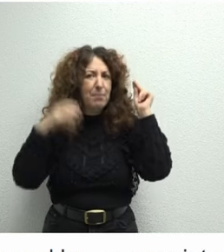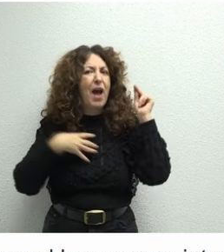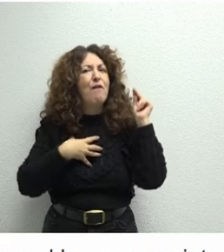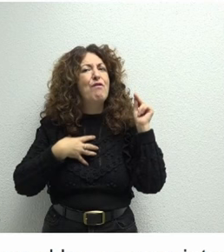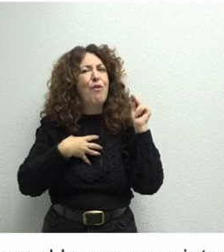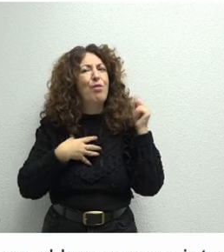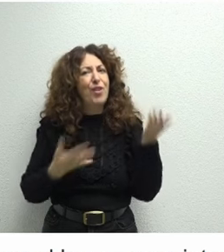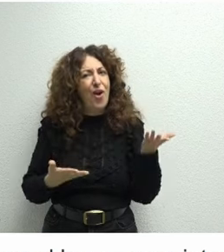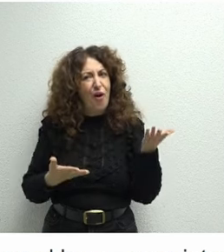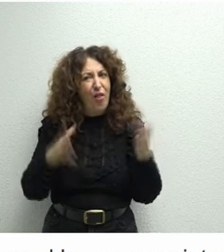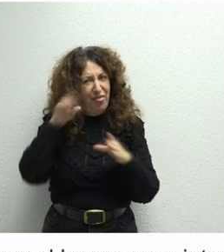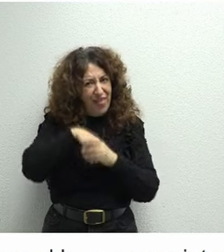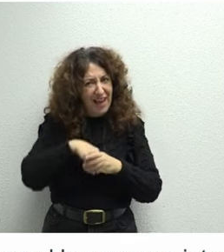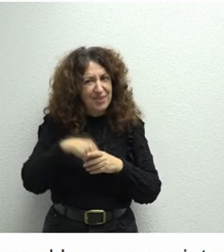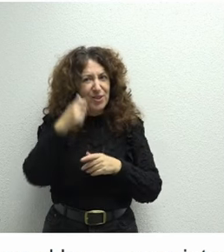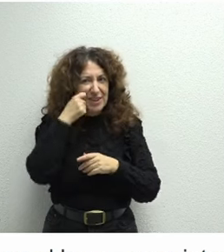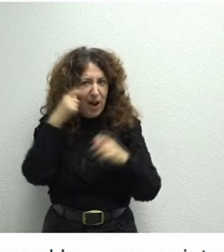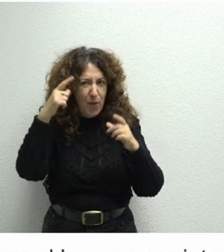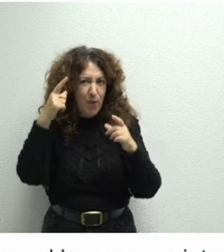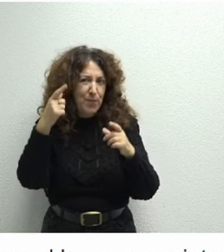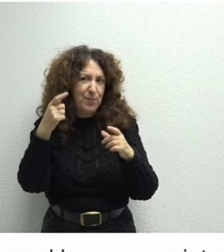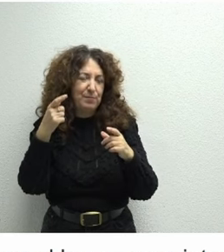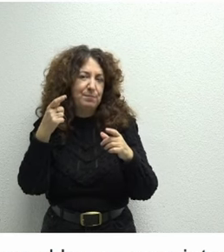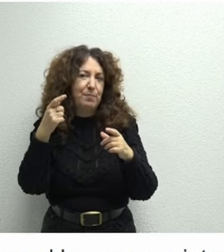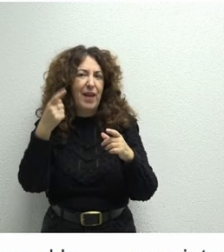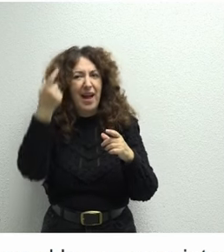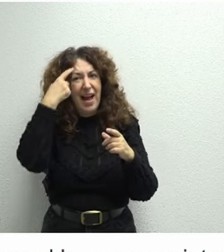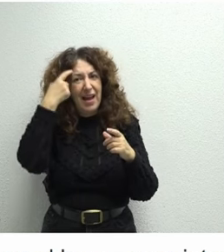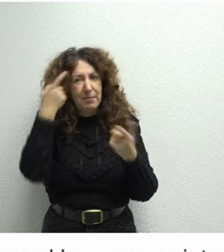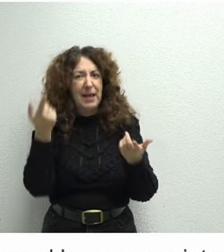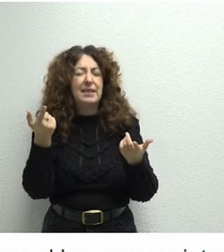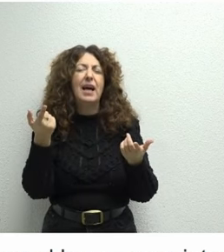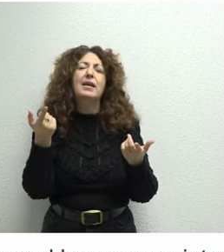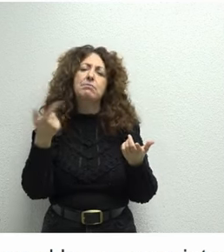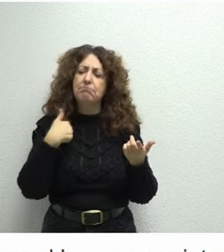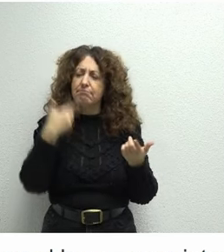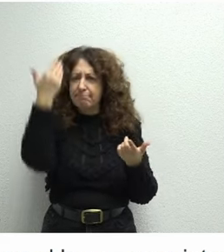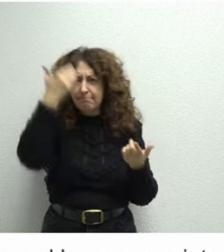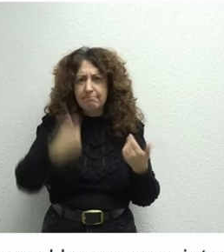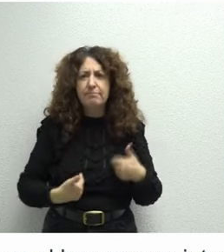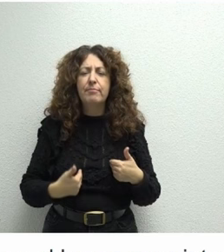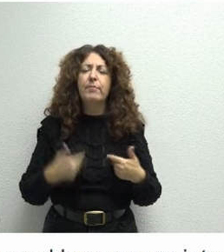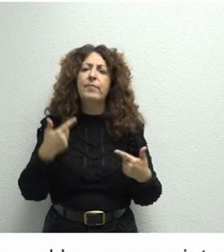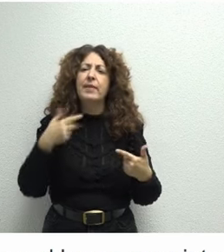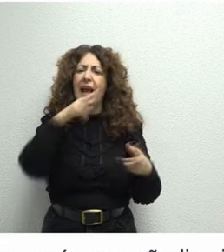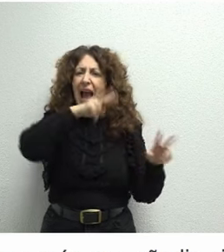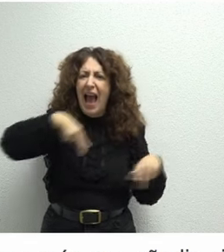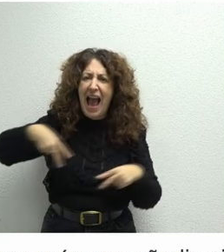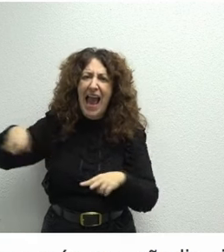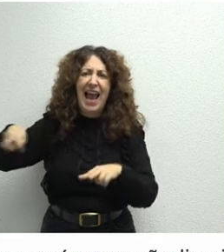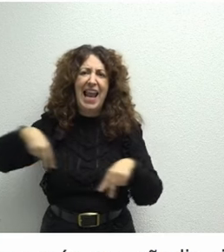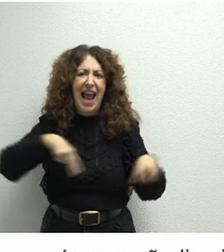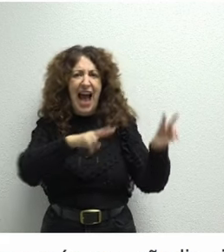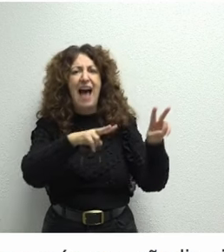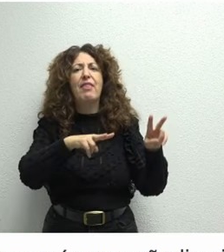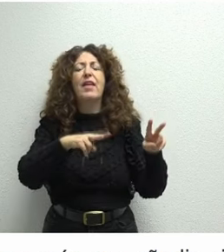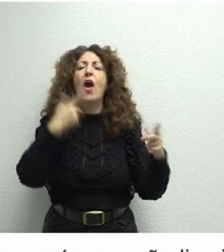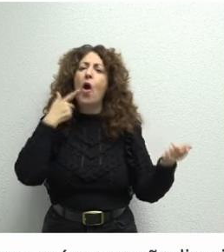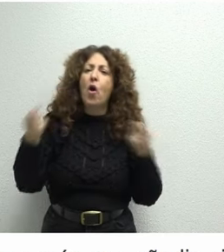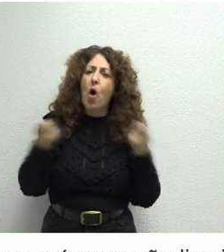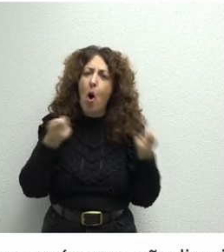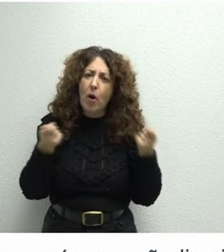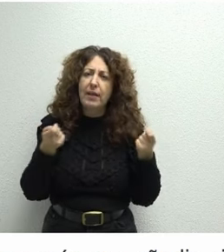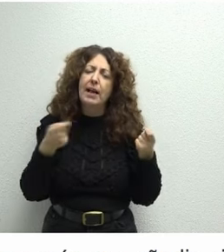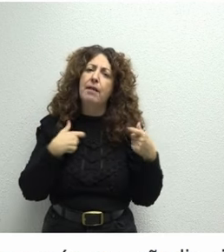Mental eh Como figura de enlace como figura coordinadora no solo no solo con plena inclusión sino a lo mejor con